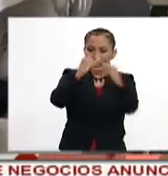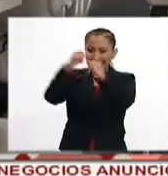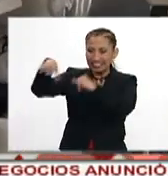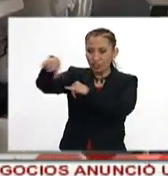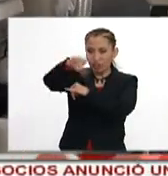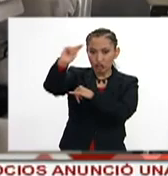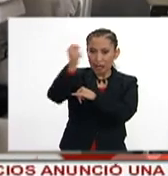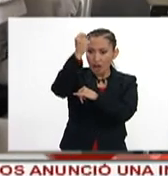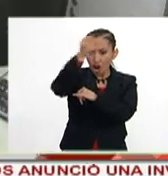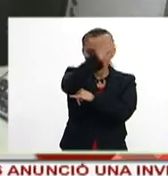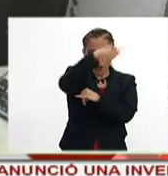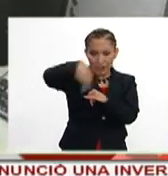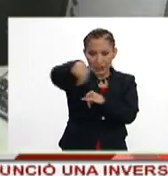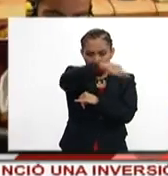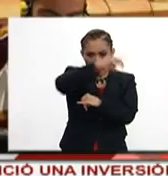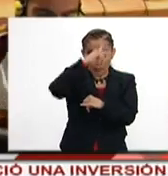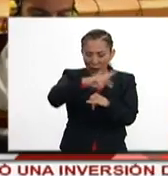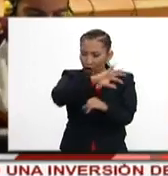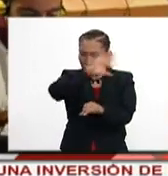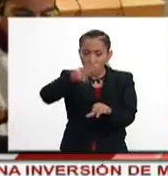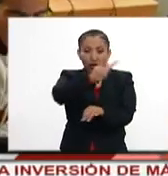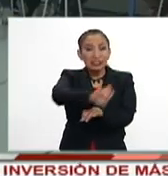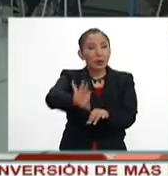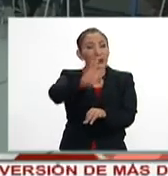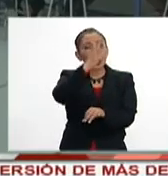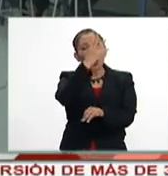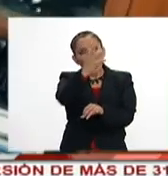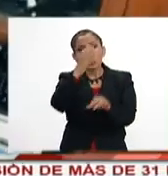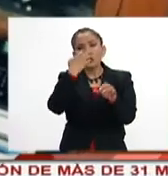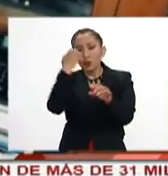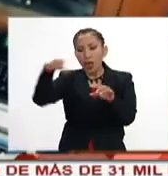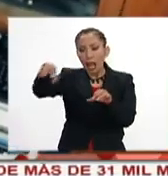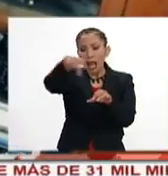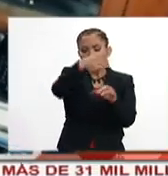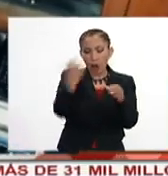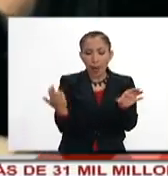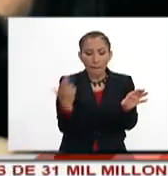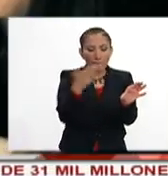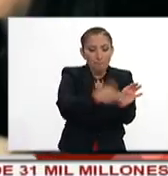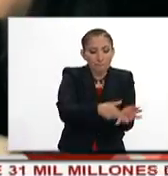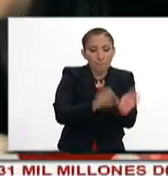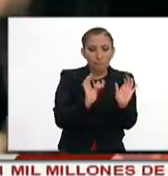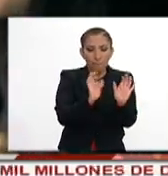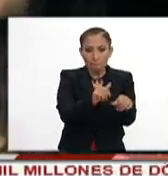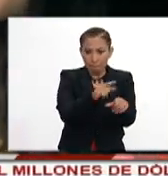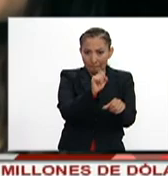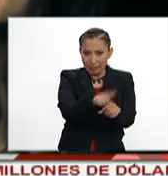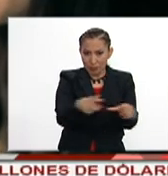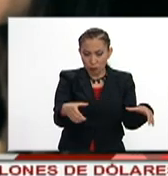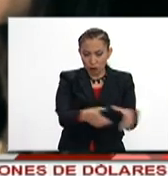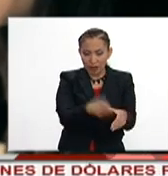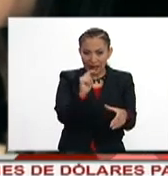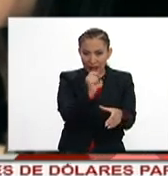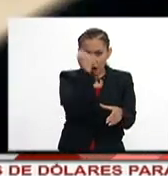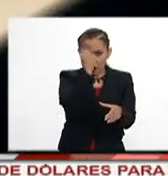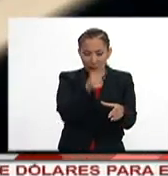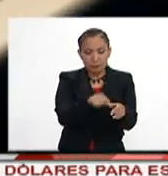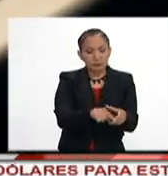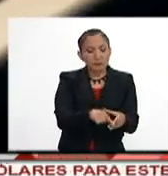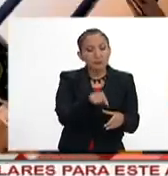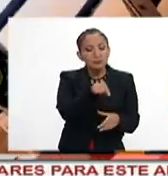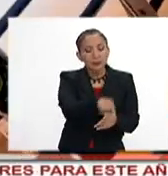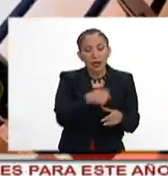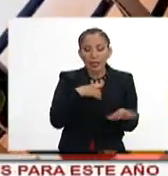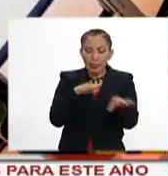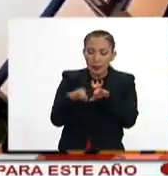institutos tecnológicos del país, 254 instituciones que hoy forman parte del Tecnológico Nacional de México. A raíz de eso, pues empezamos